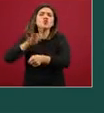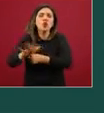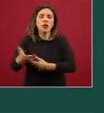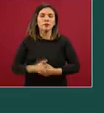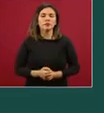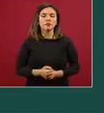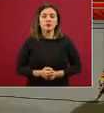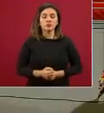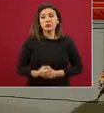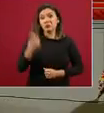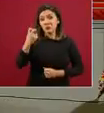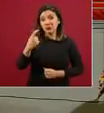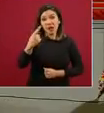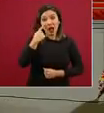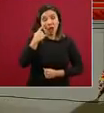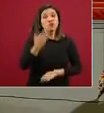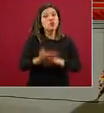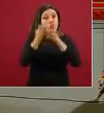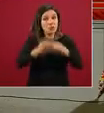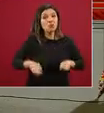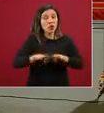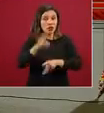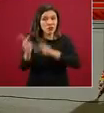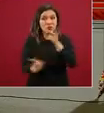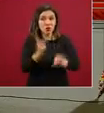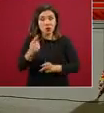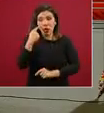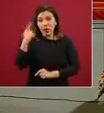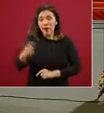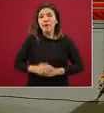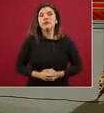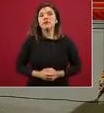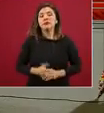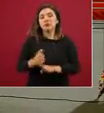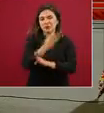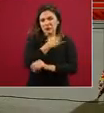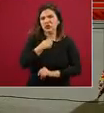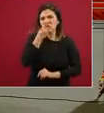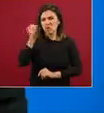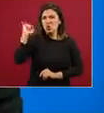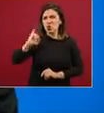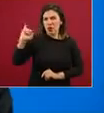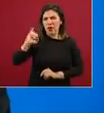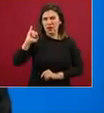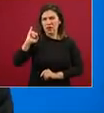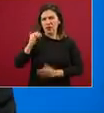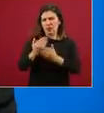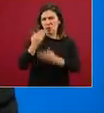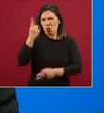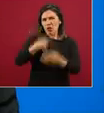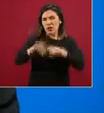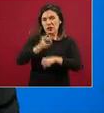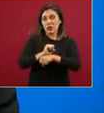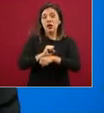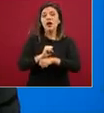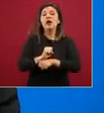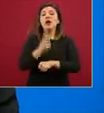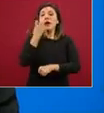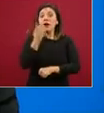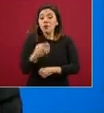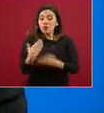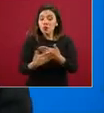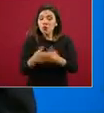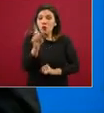esta pregunta es muy importante. Como les comenté el jueves de la semana pasada, este